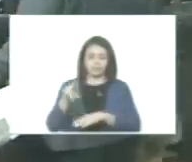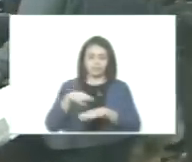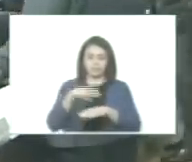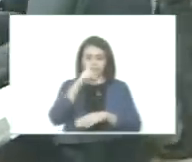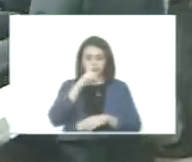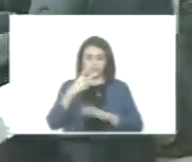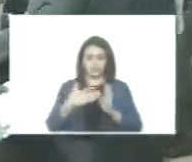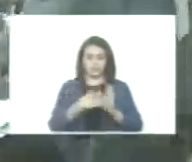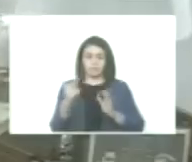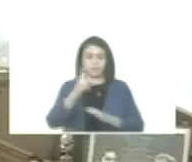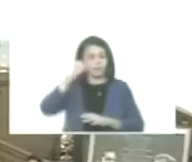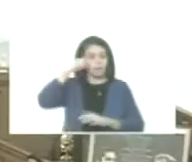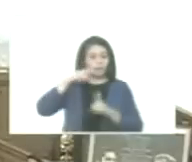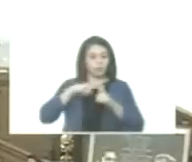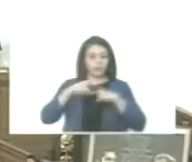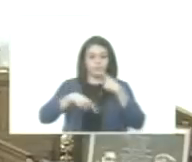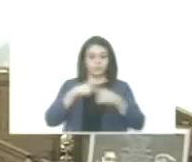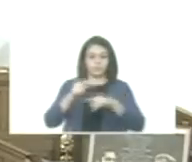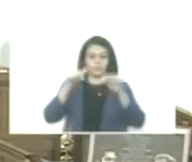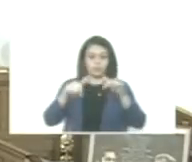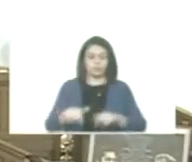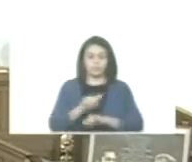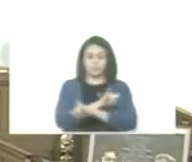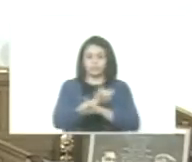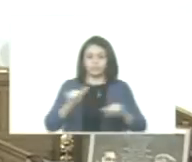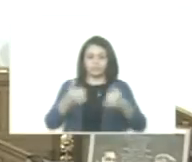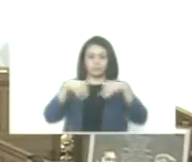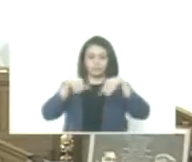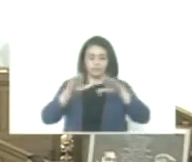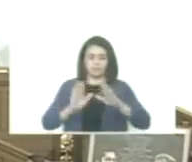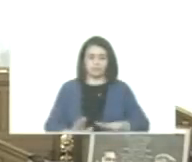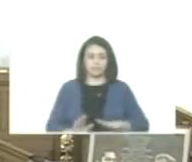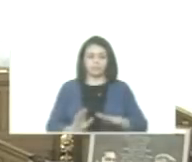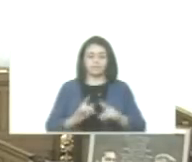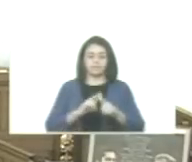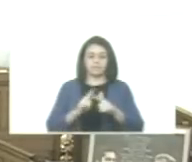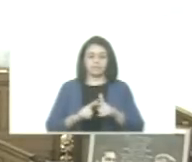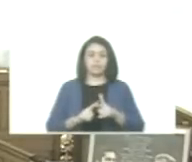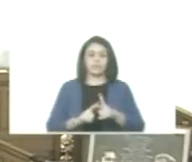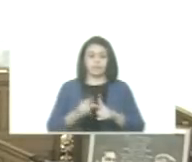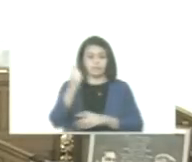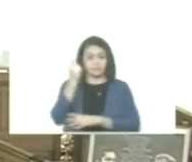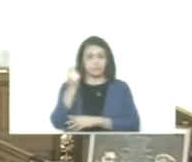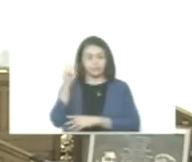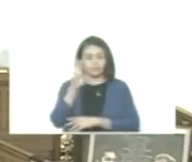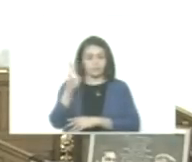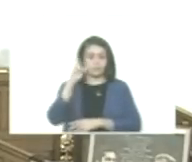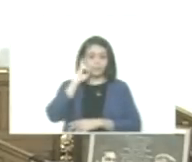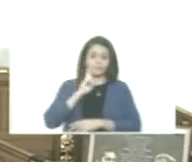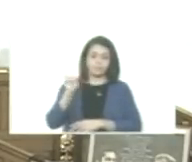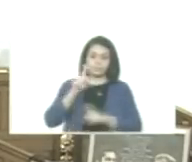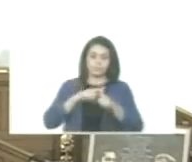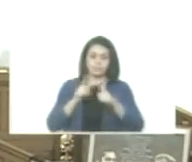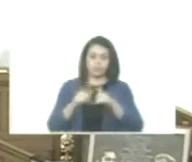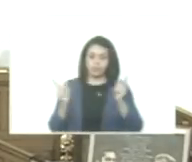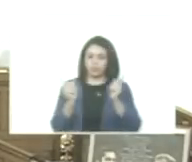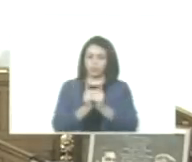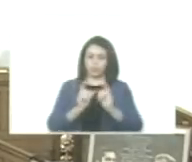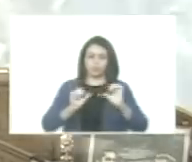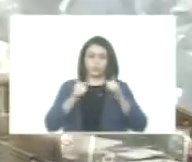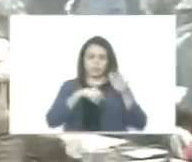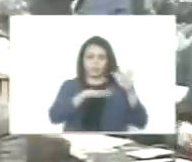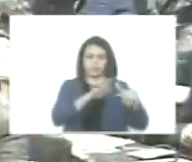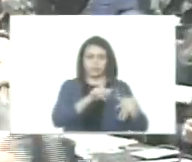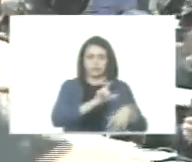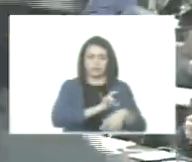curso 2022. Recordemos que hoy se van de receso parlamentario el Seno Legislativo de la República Bolivariana de Venezuela. Un corte además que inicia del 15 de